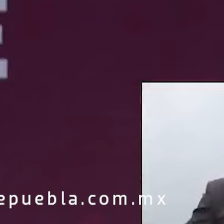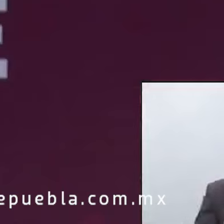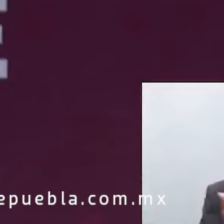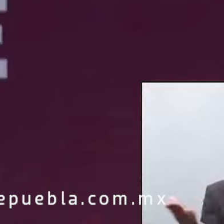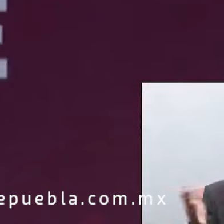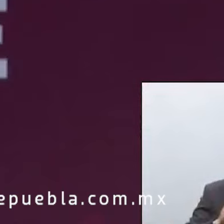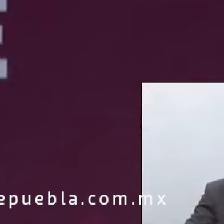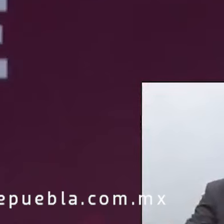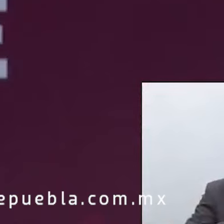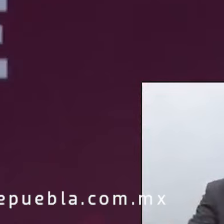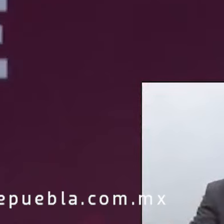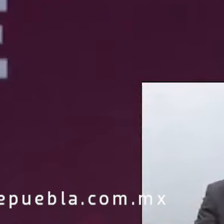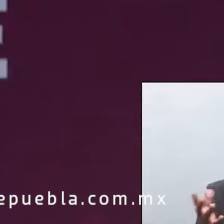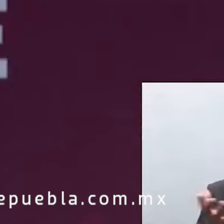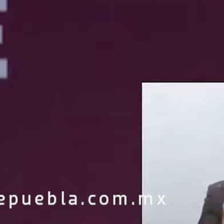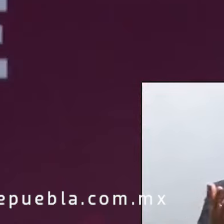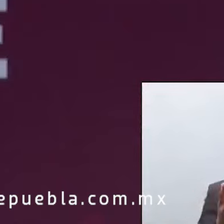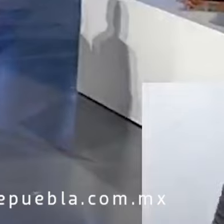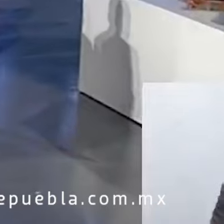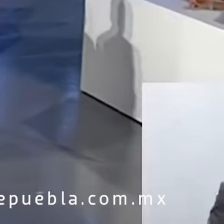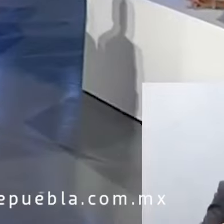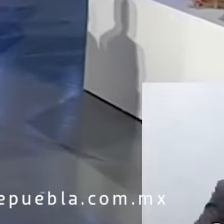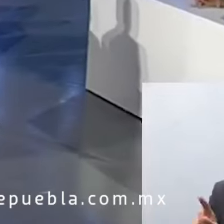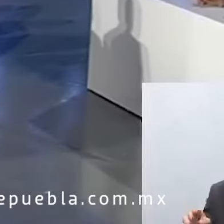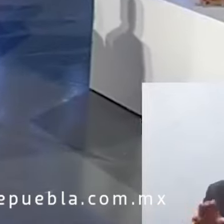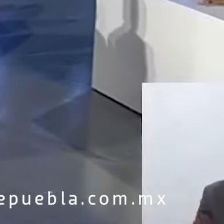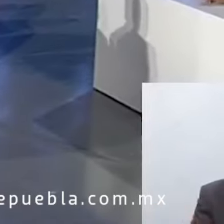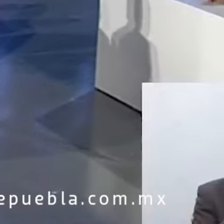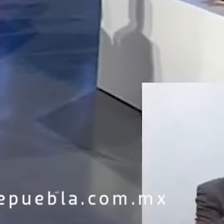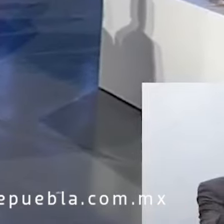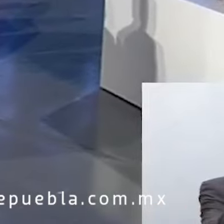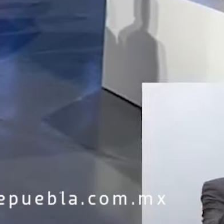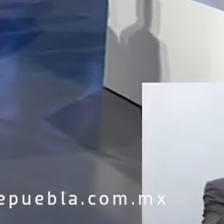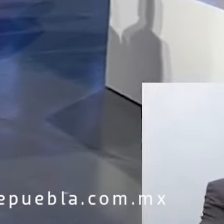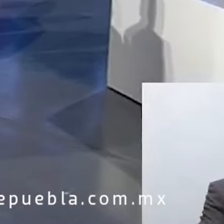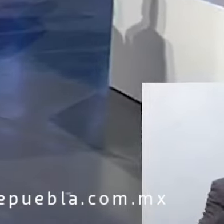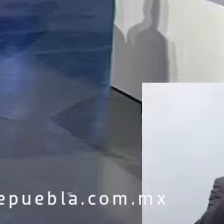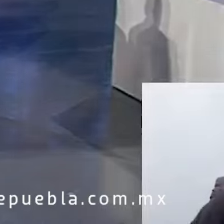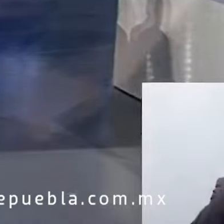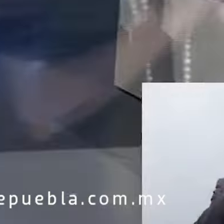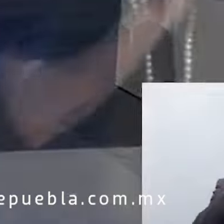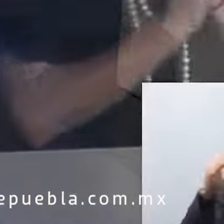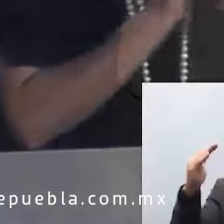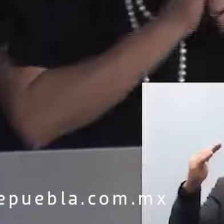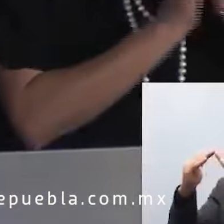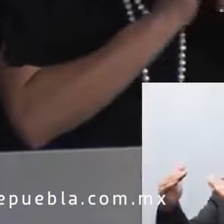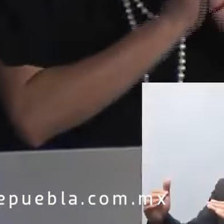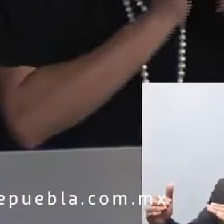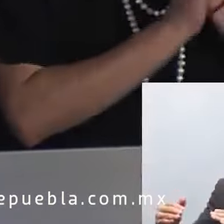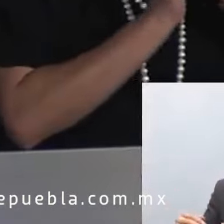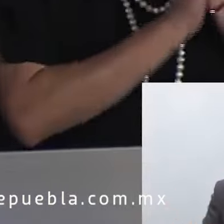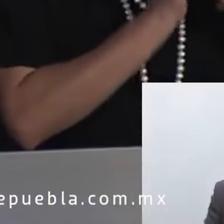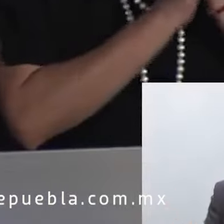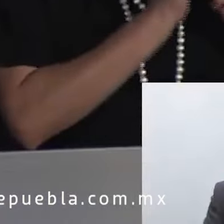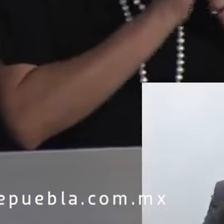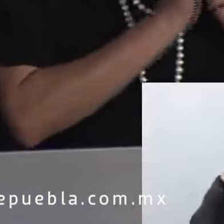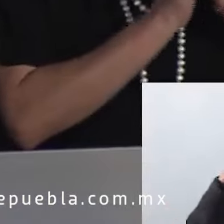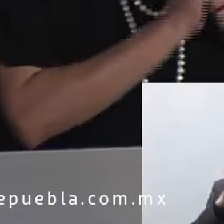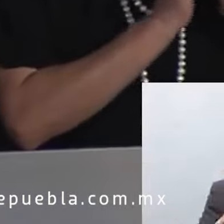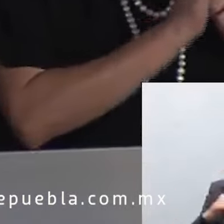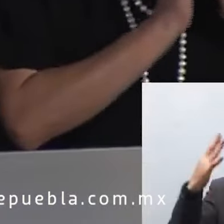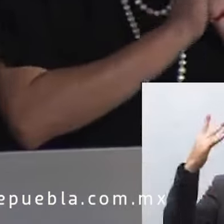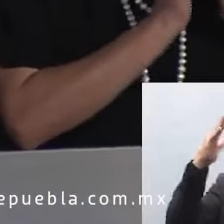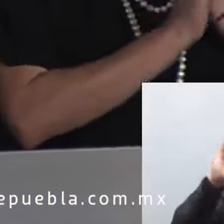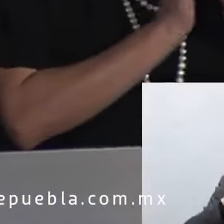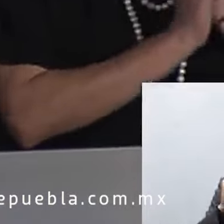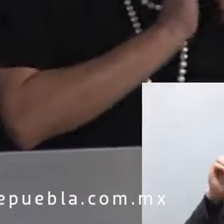Chedraui enfatizó el apoyo a las micro y medianas empresas, así como el combate a la informalidad que afecta al 60% de la población. El